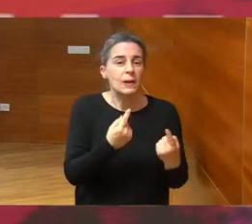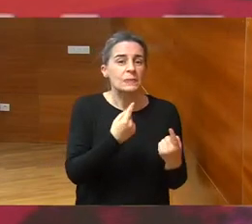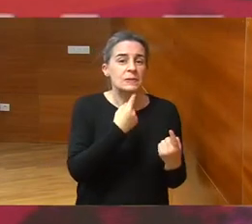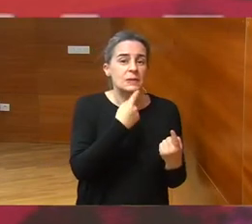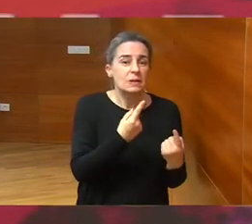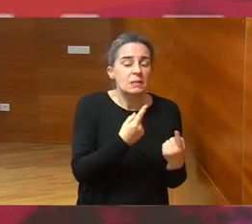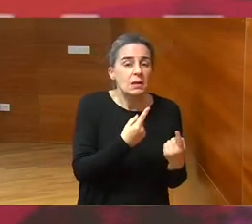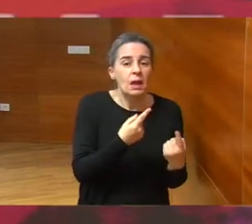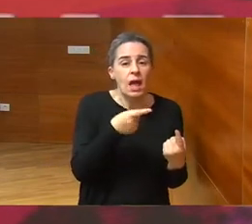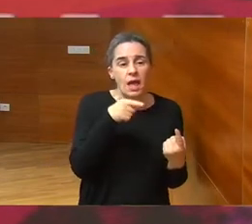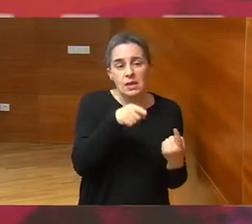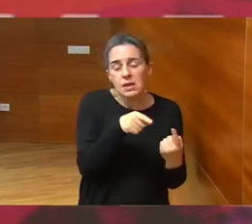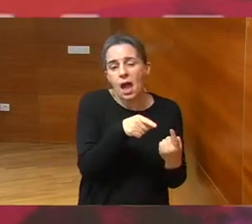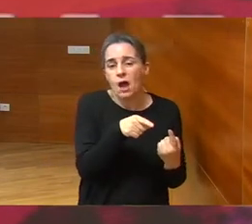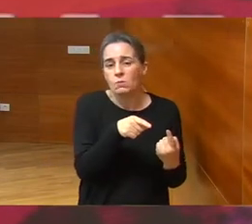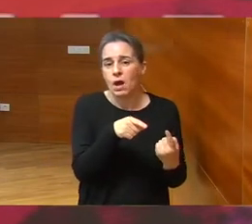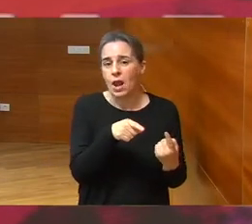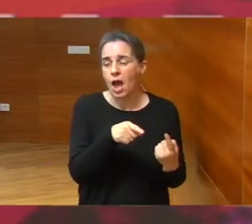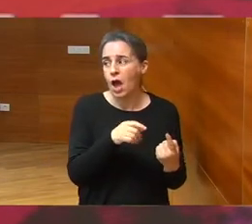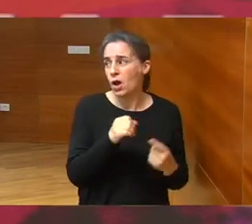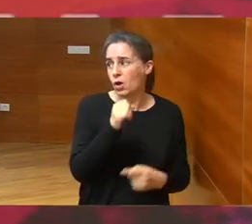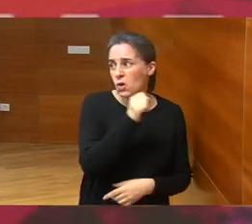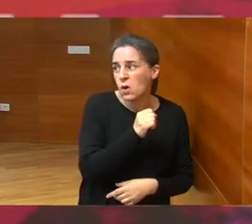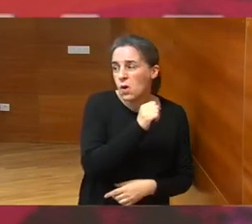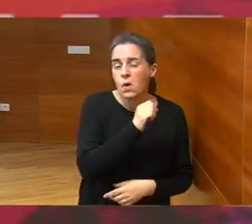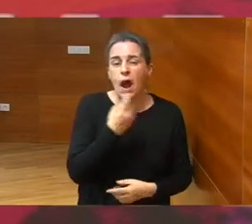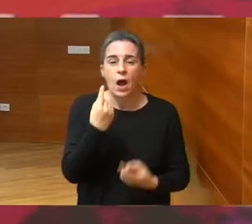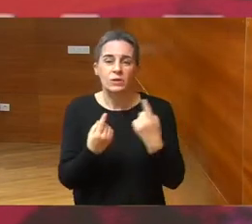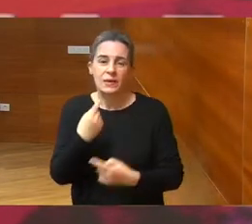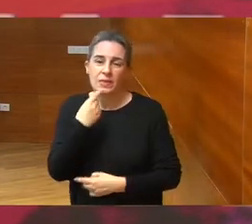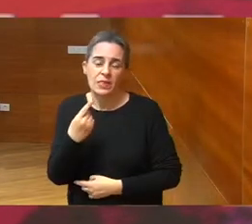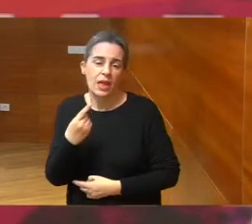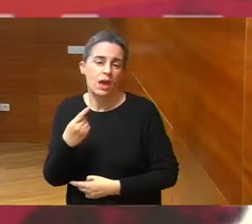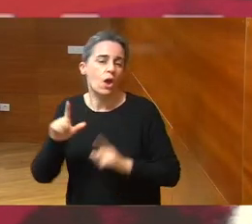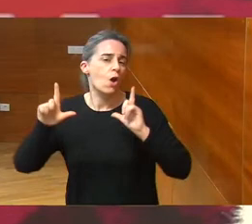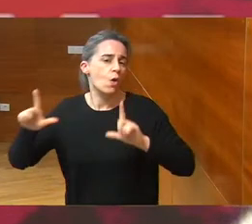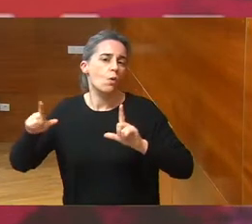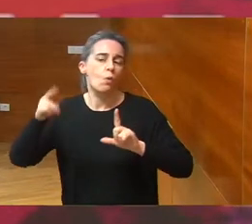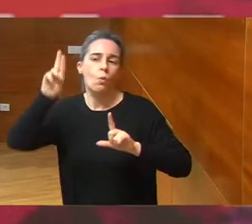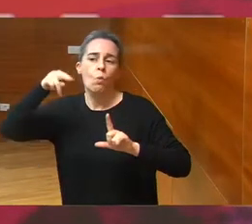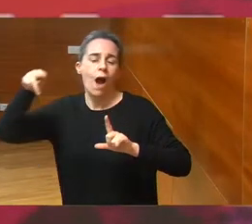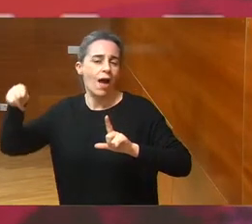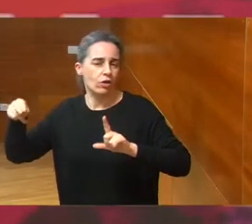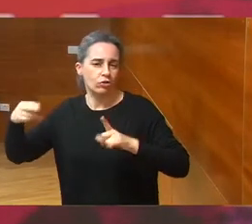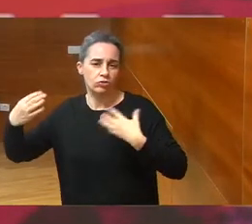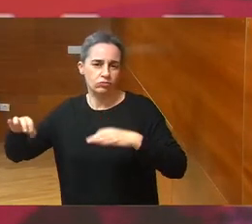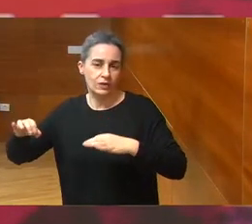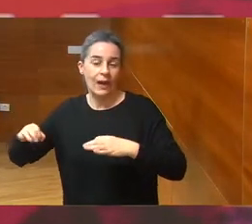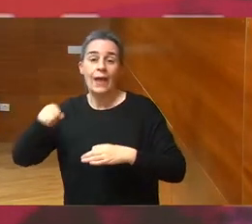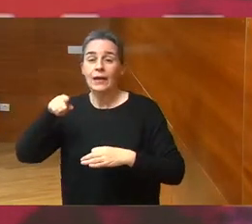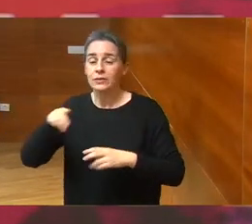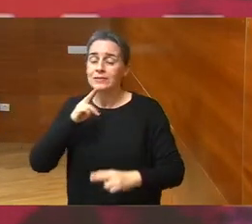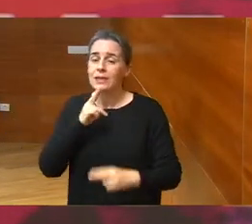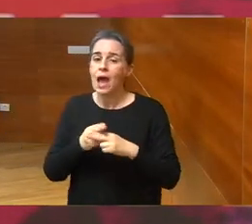decadros plásticos no este concreto era la paz en el Japón estas fotografías